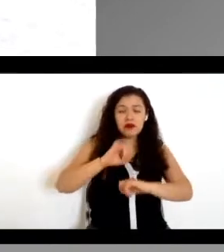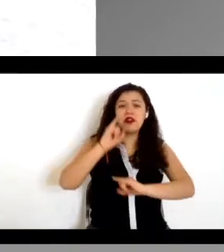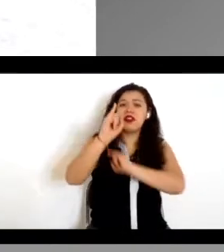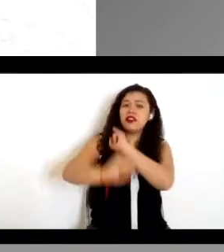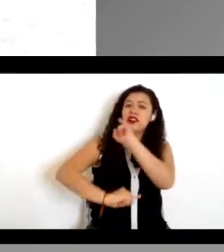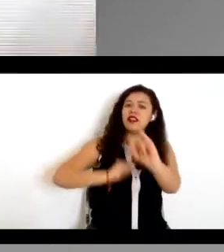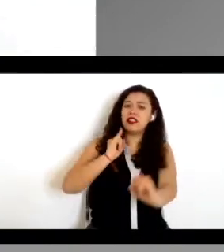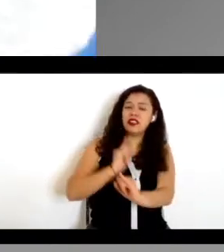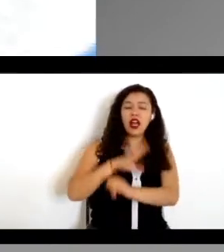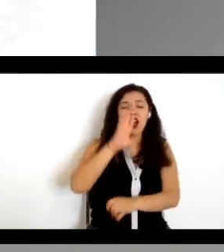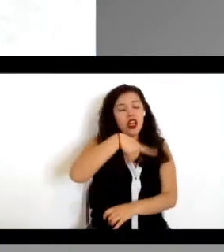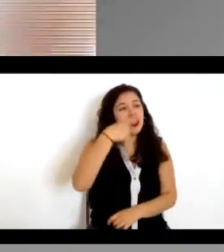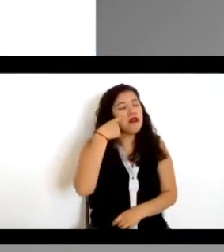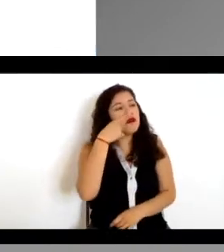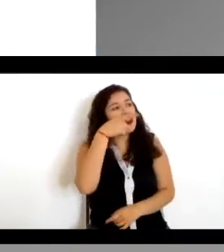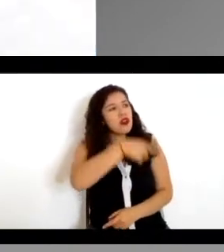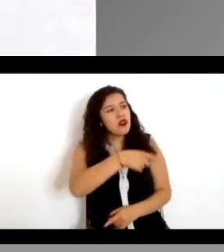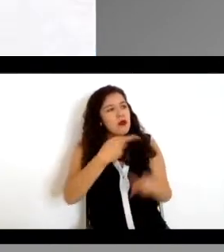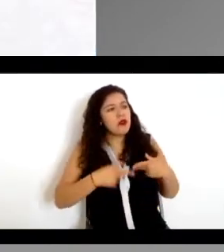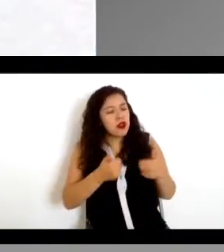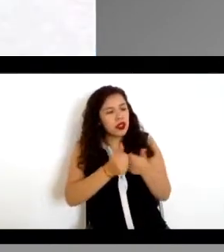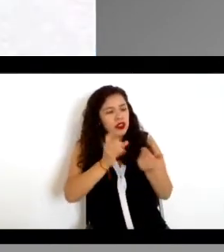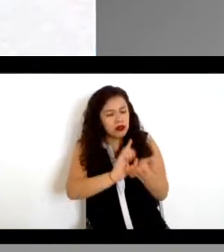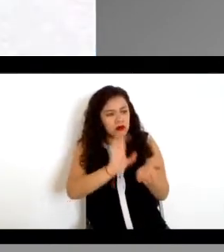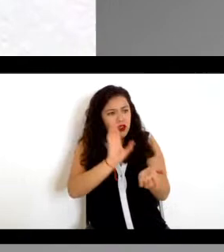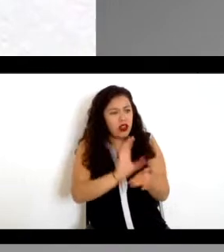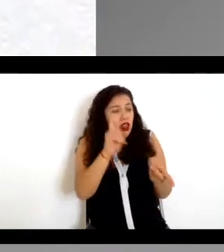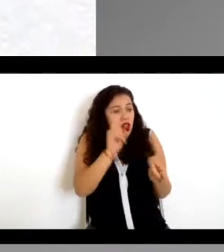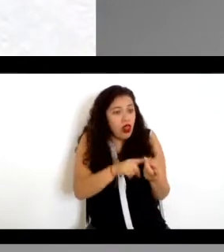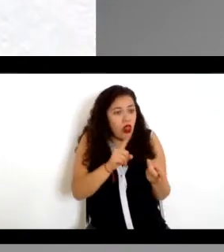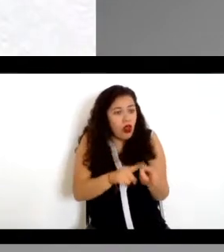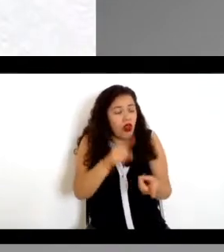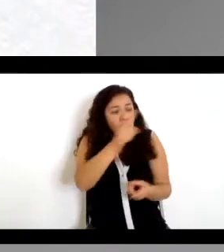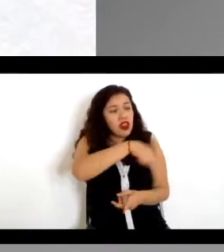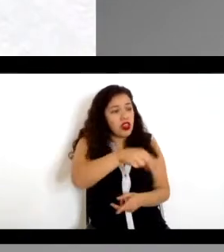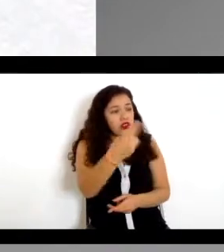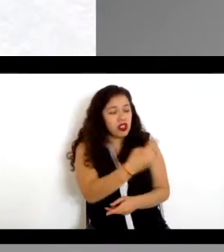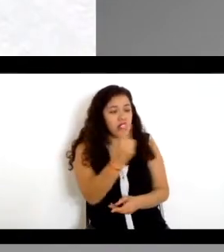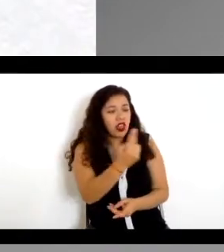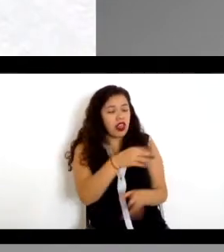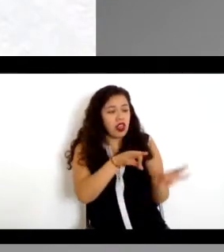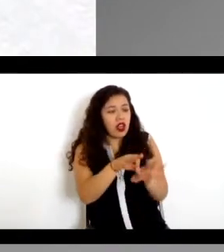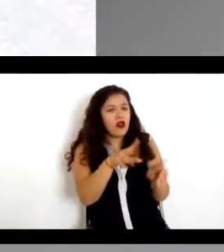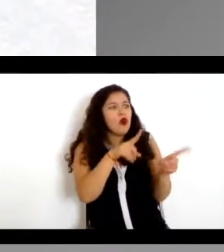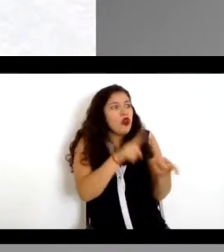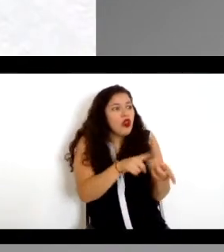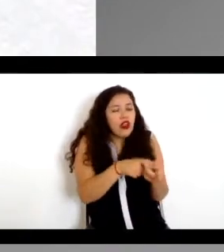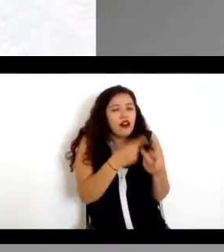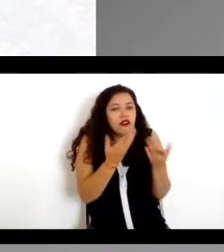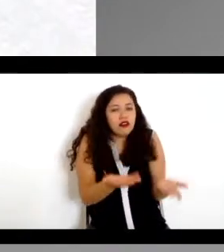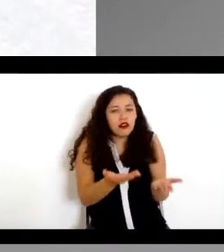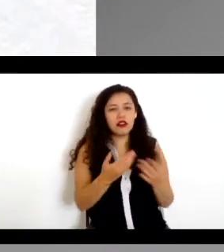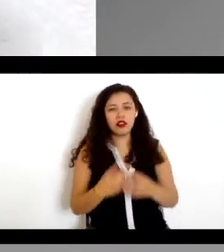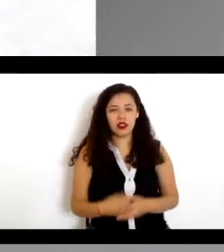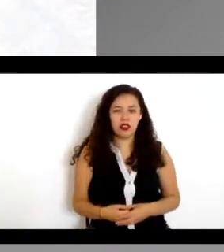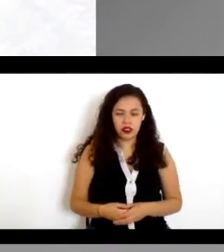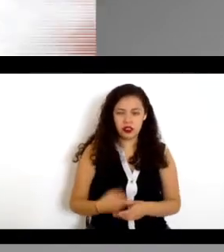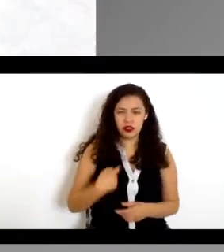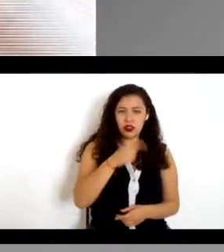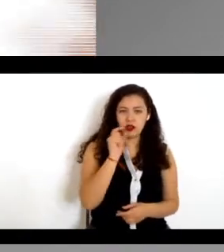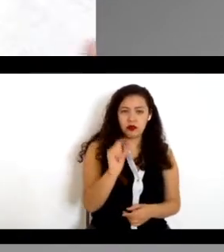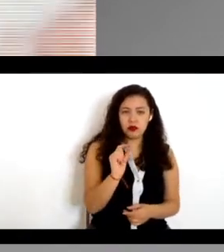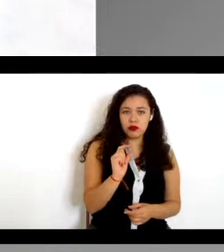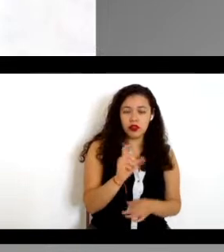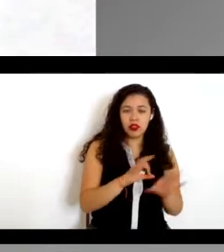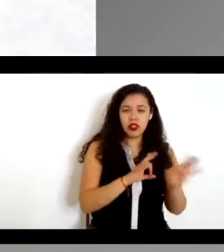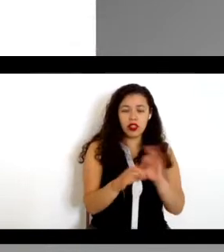dicen, ¿dónde están las personas con discapacidad que necesitan trabajar? Los pocos que vamos preparando inmediatamente los